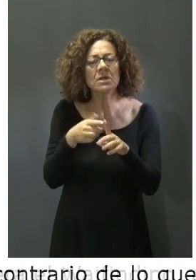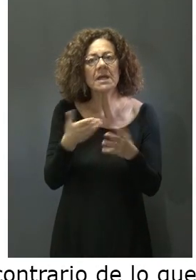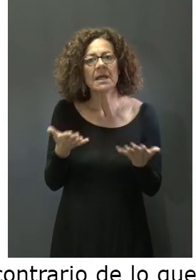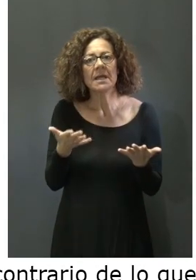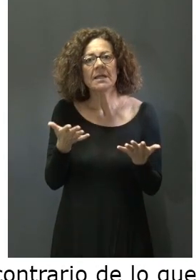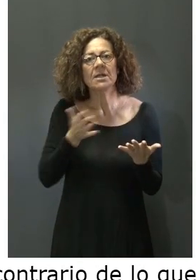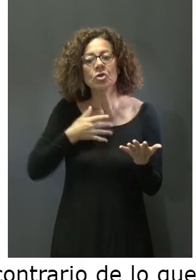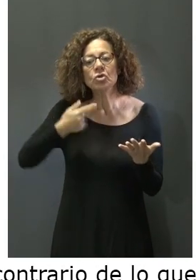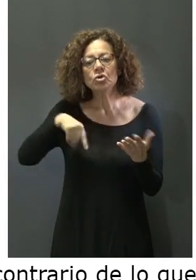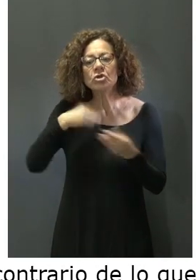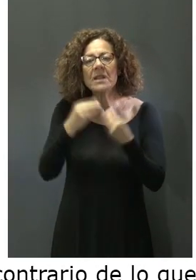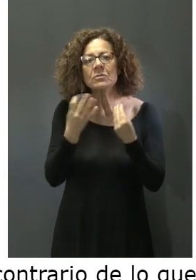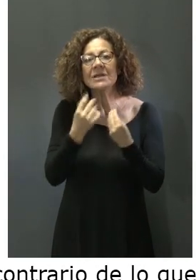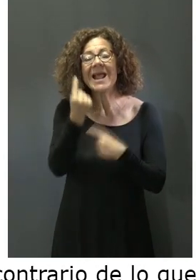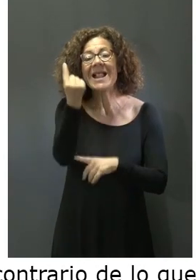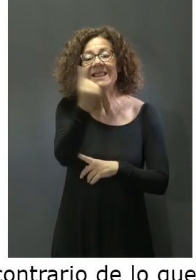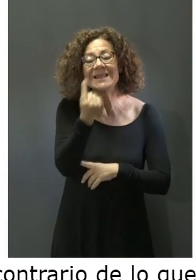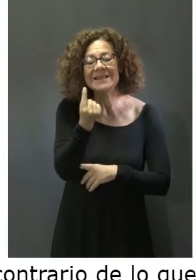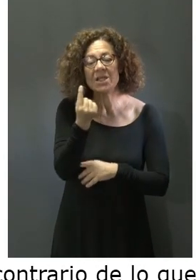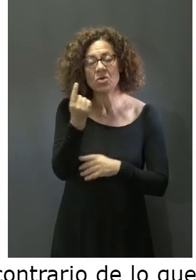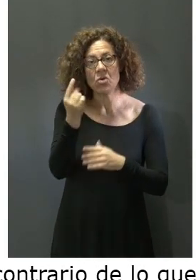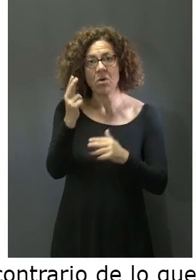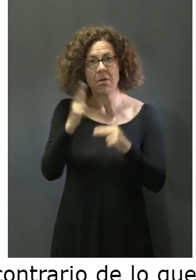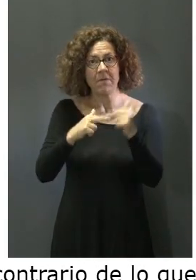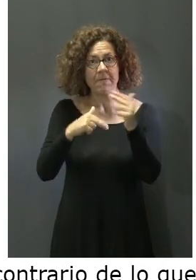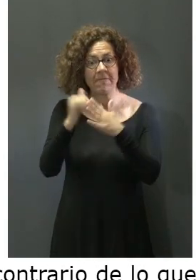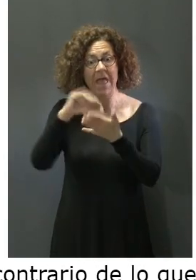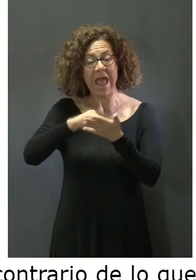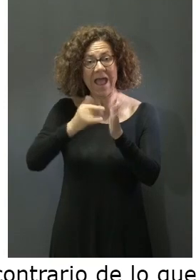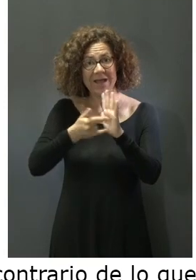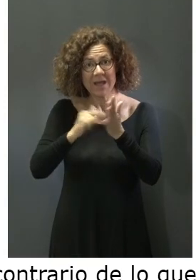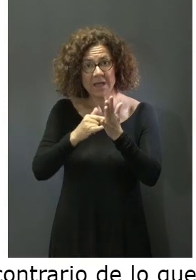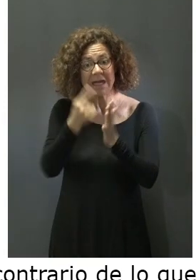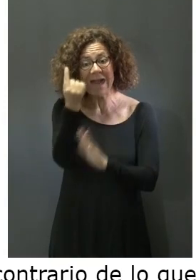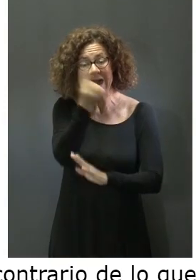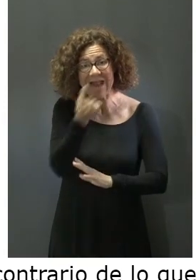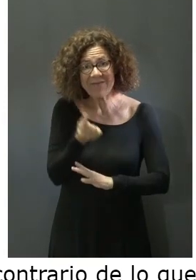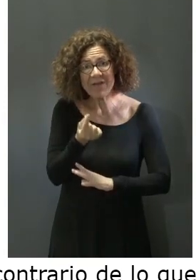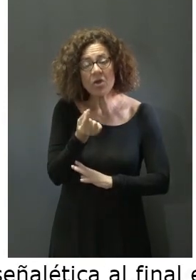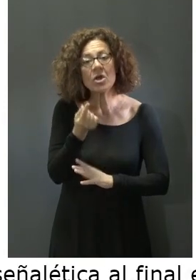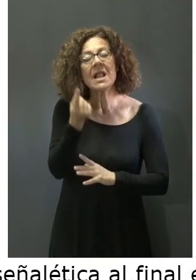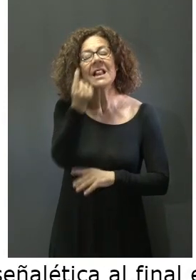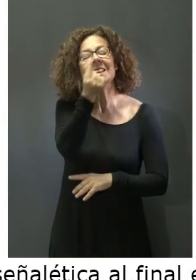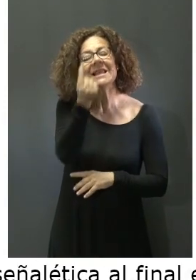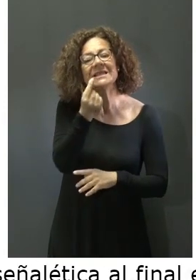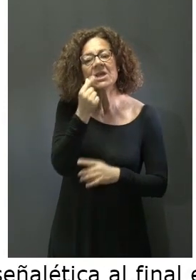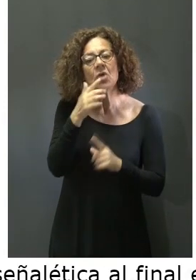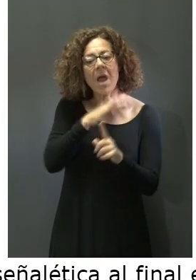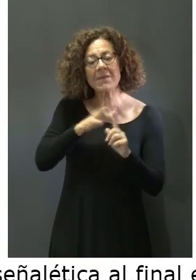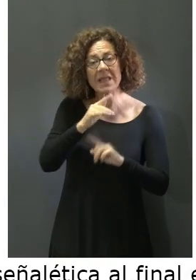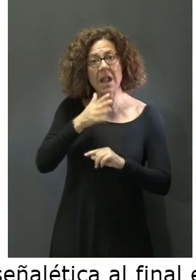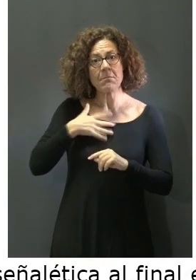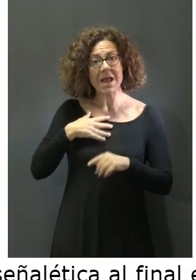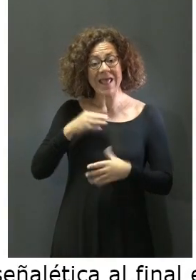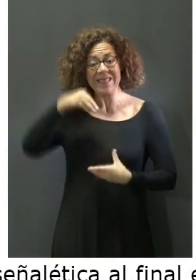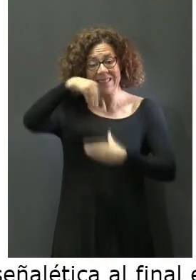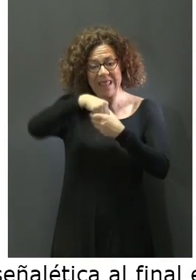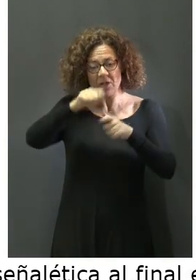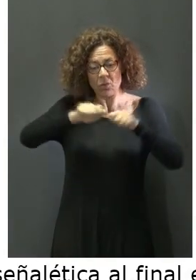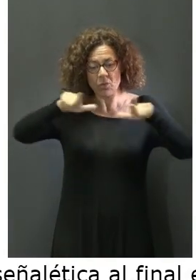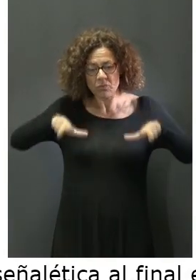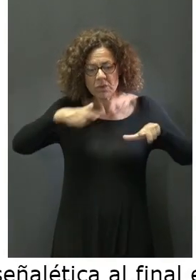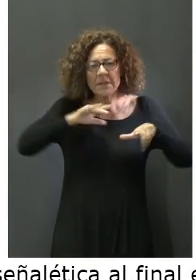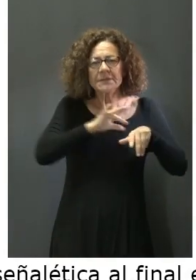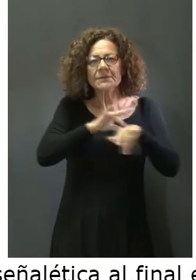bien el diseño arquitectónico, diseño gráfico y el diseño ambiental para poder orientarnos en el espacio. O